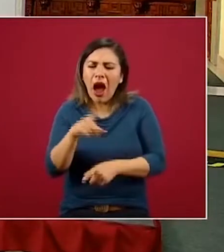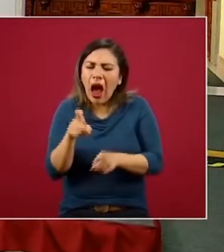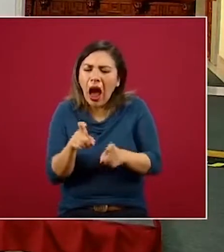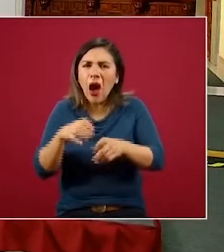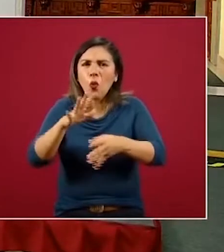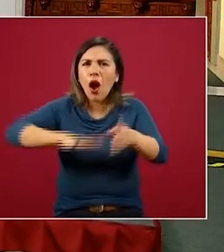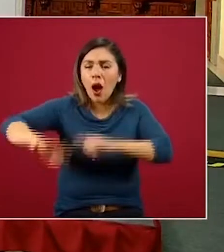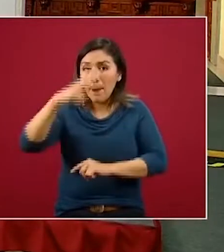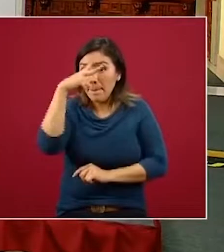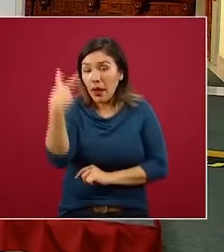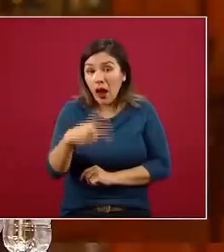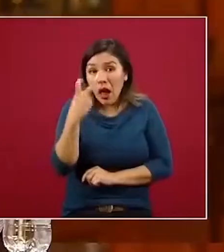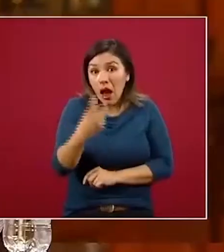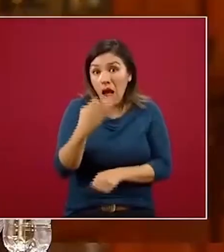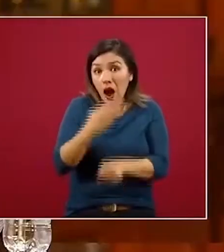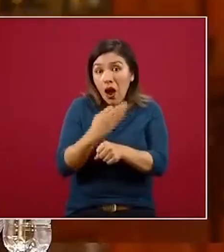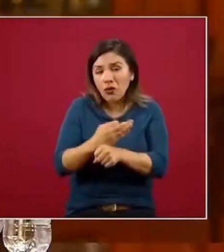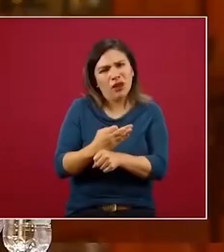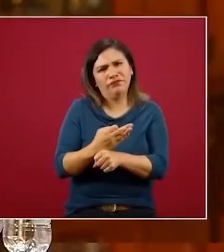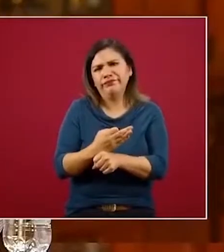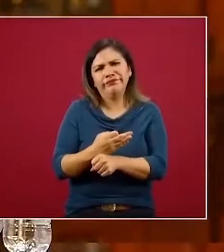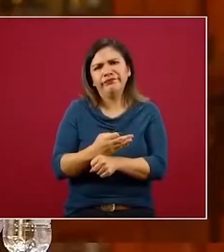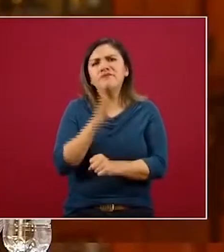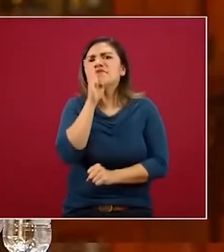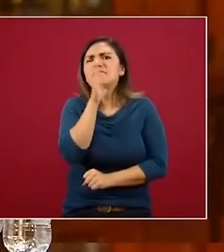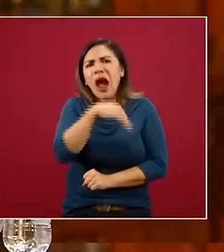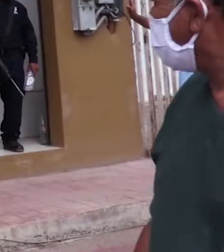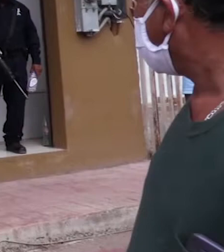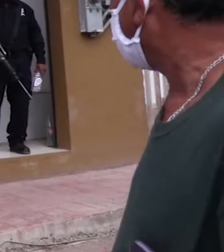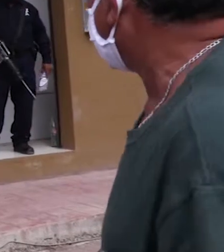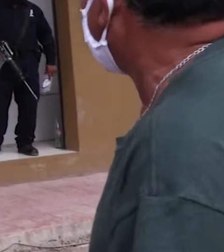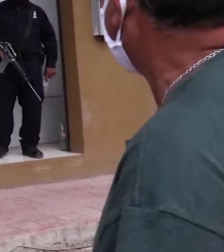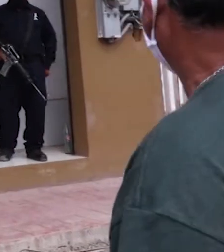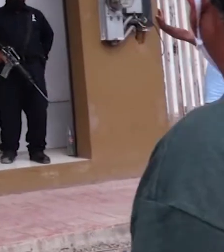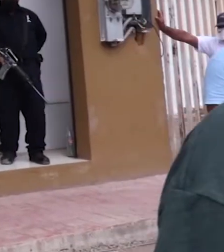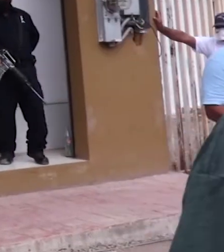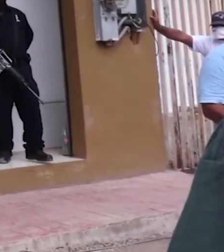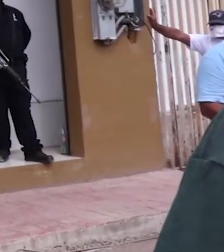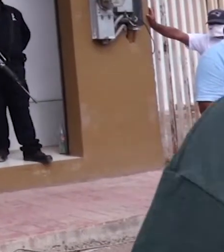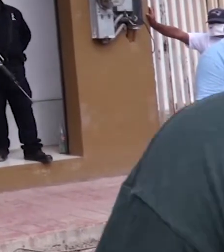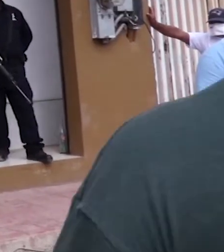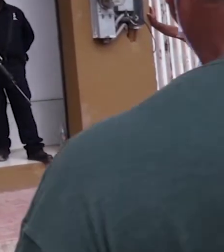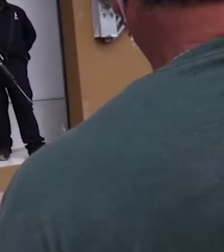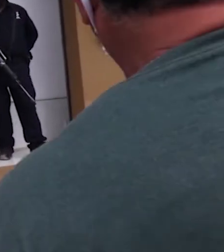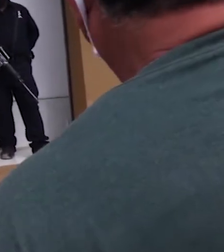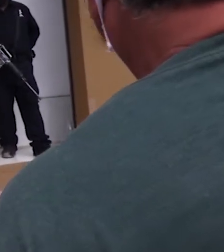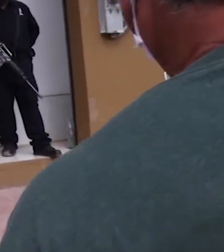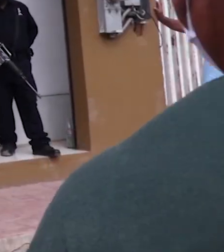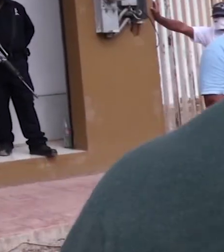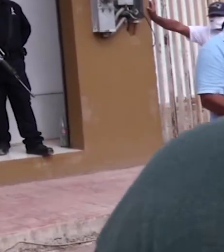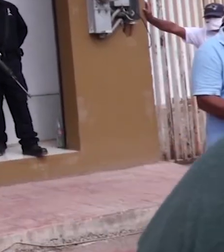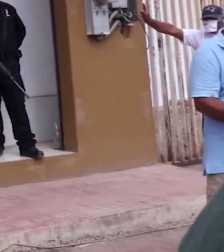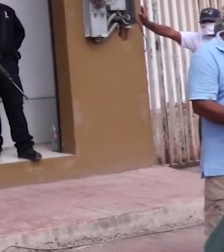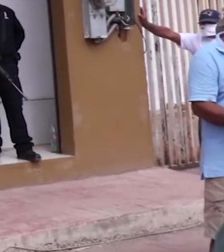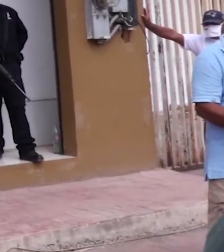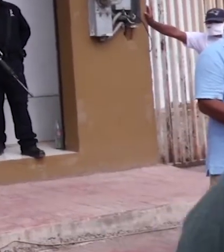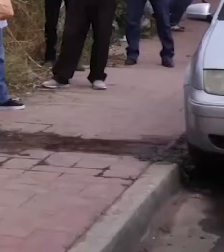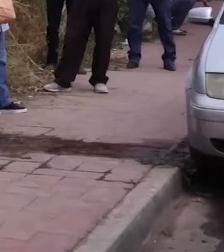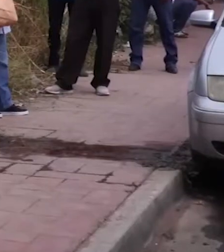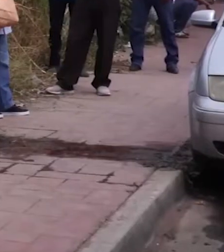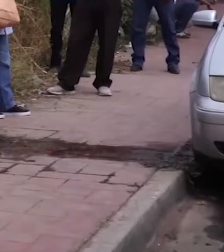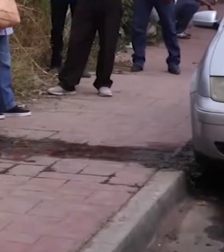prensa, el ENES Angulo dio a conocer que han sido entregados más de 943 millones de pesos a un total de